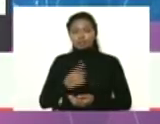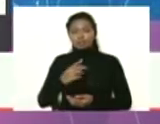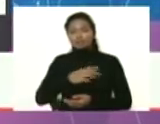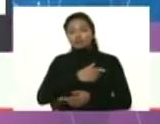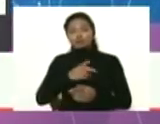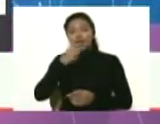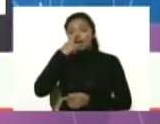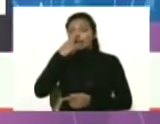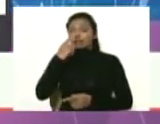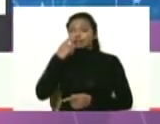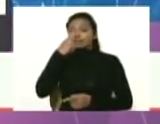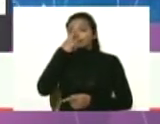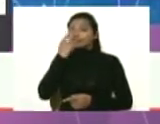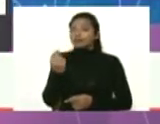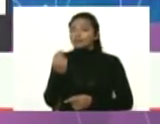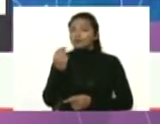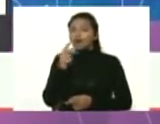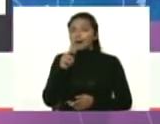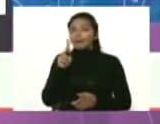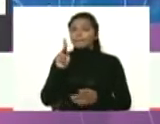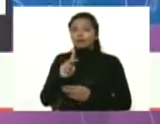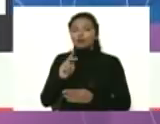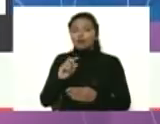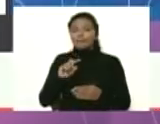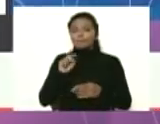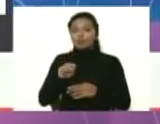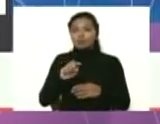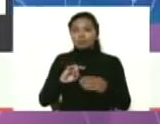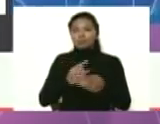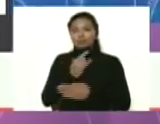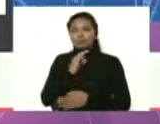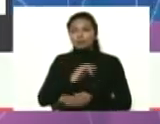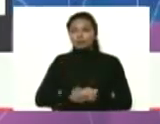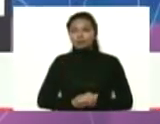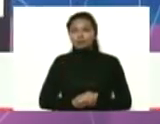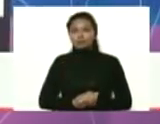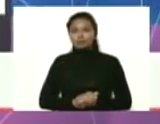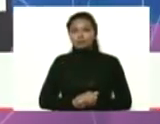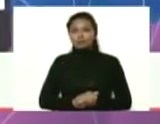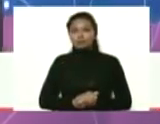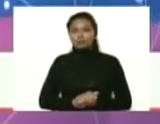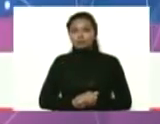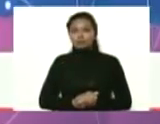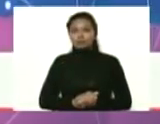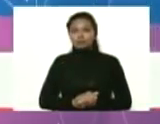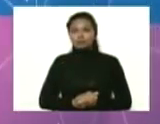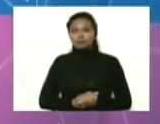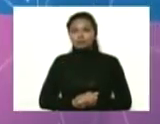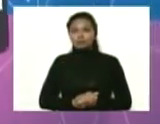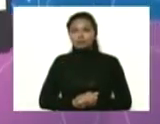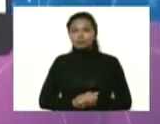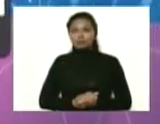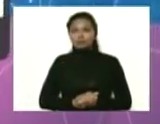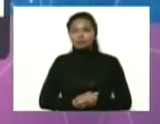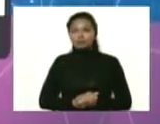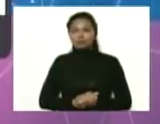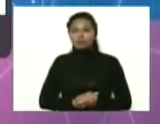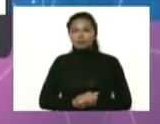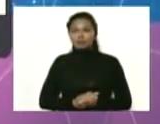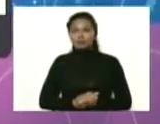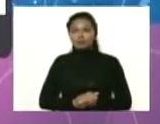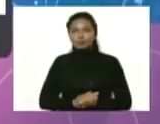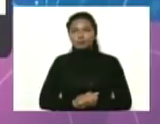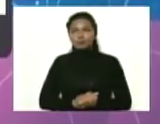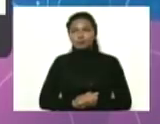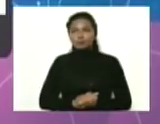Ezequiel Zamora, parroquia Punta de Mata, uno de los cuatro municipios que comprende el eje